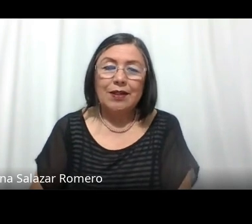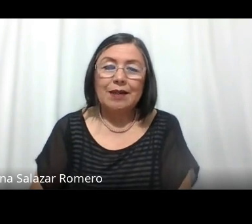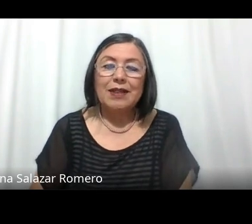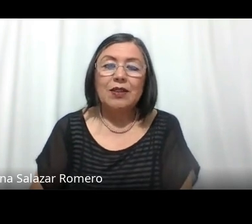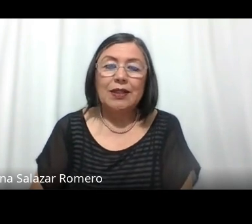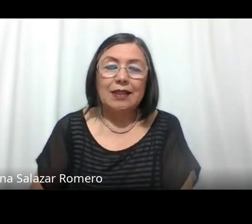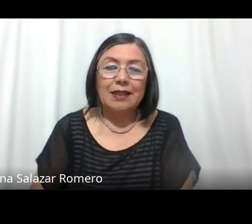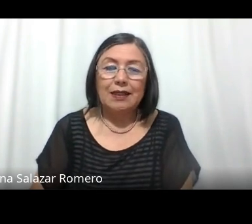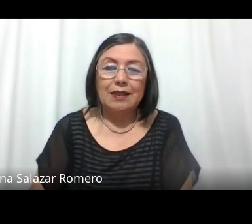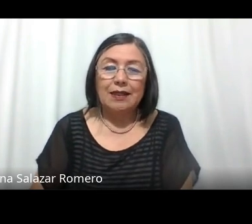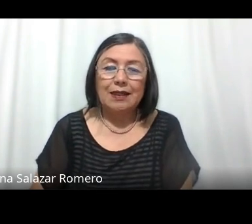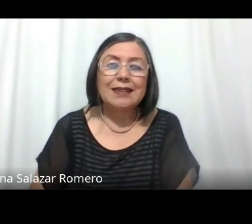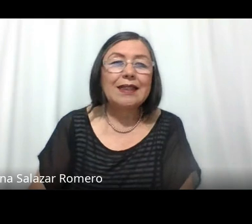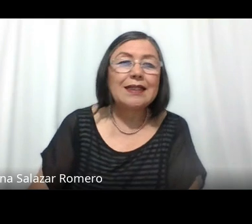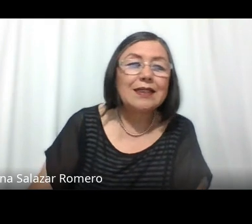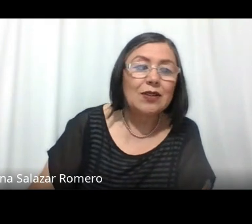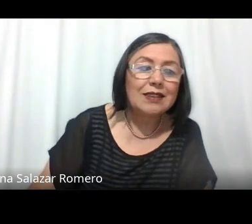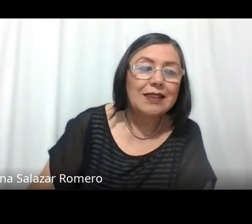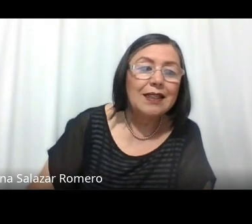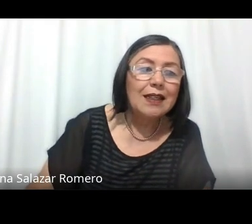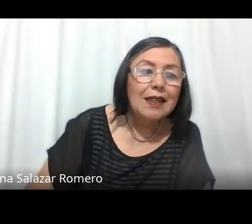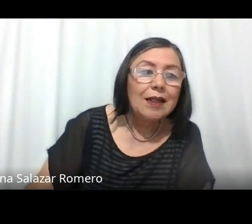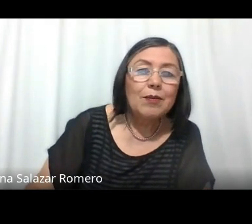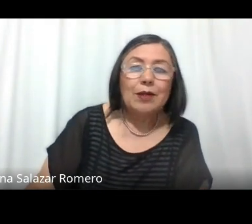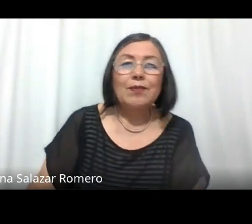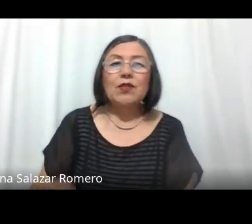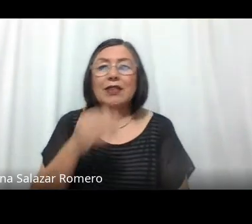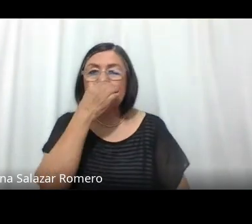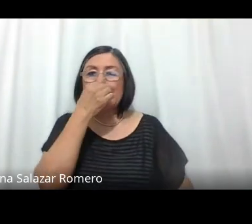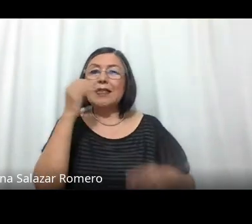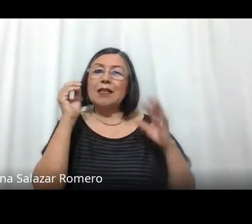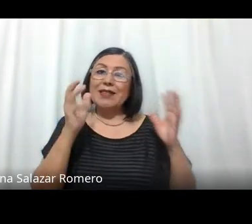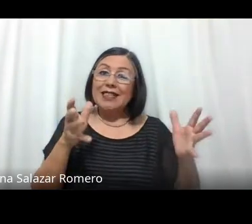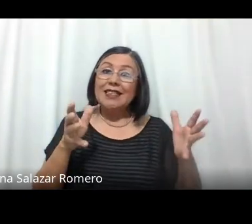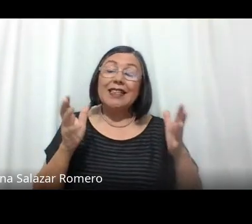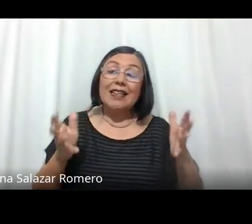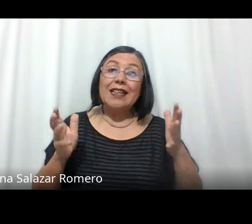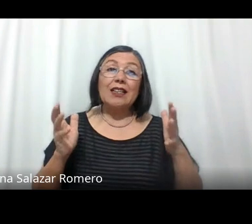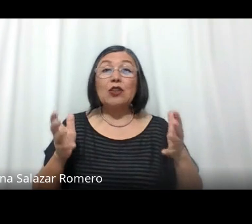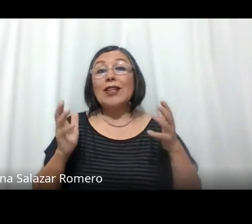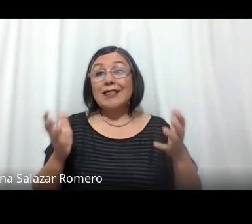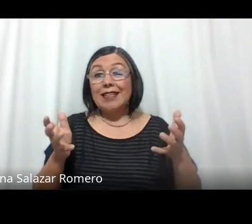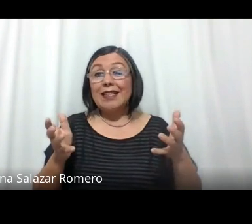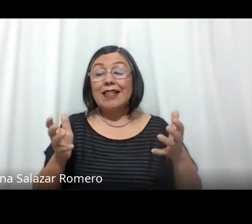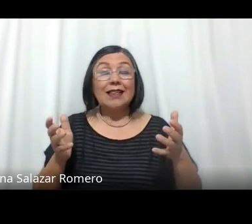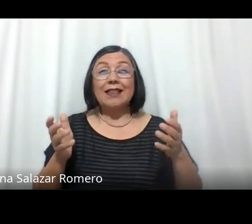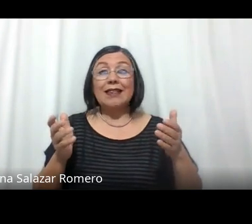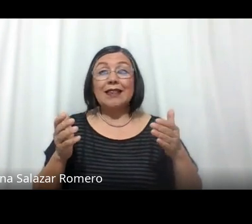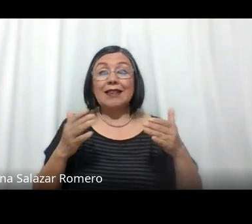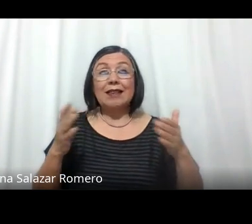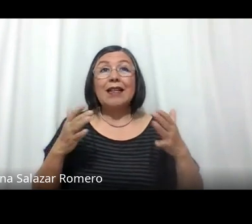lo irán viendo en las siguientes sesiones, ¿sí? Bueno, entonces hay que tener presente que toda seña